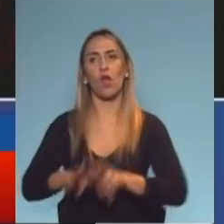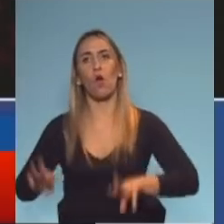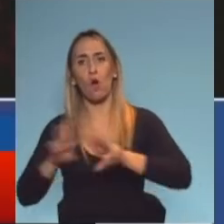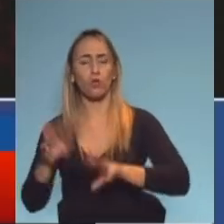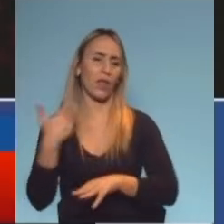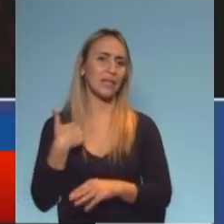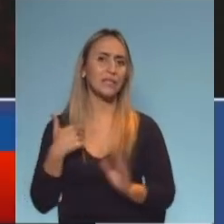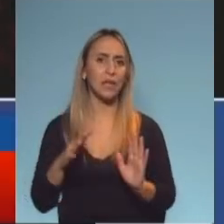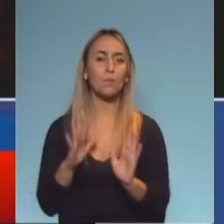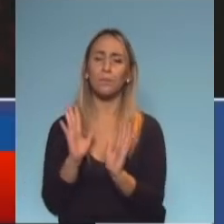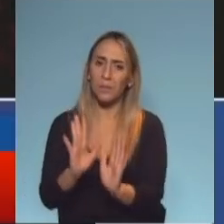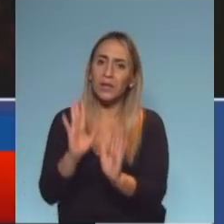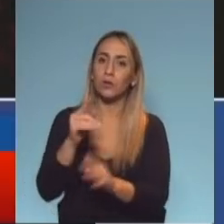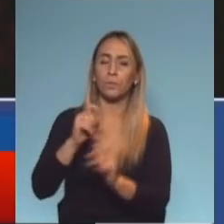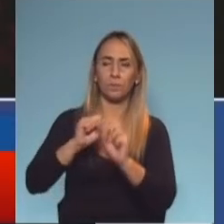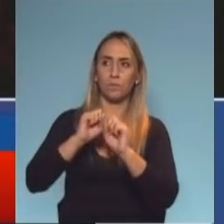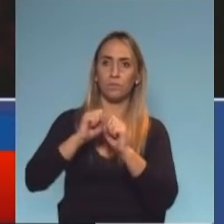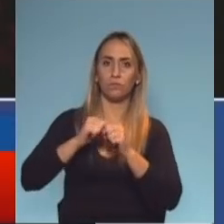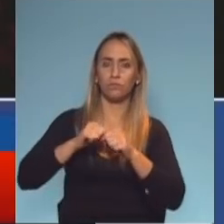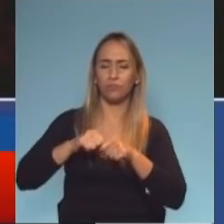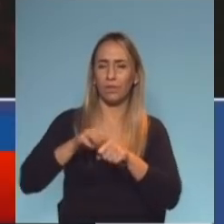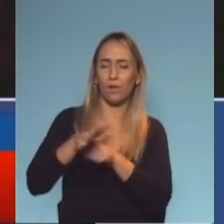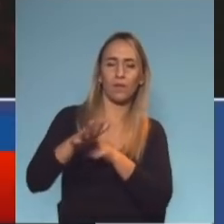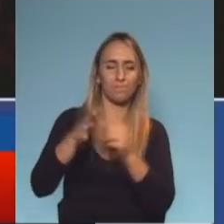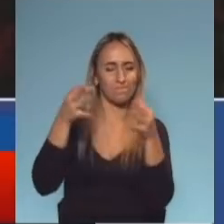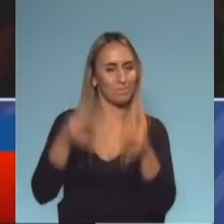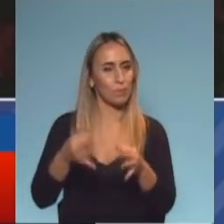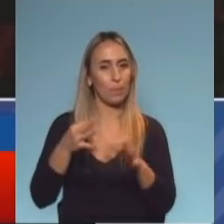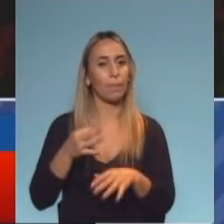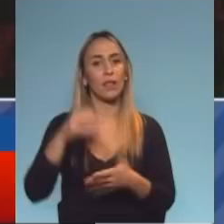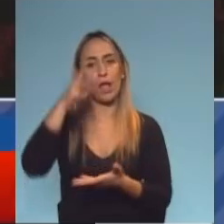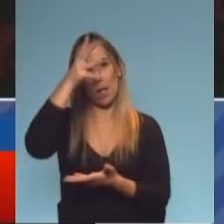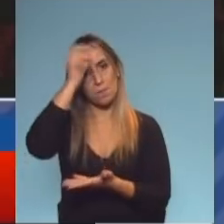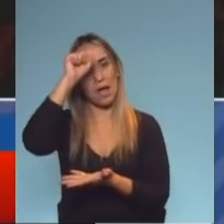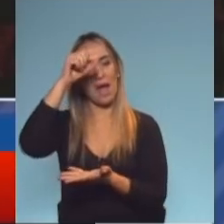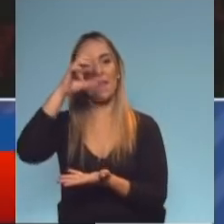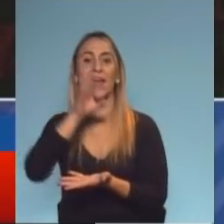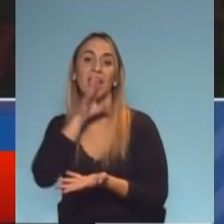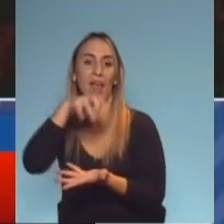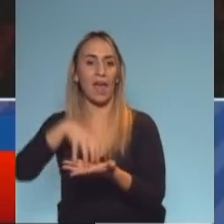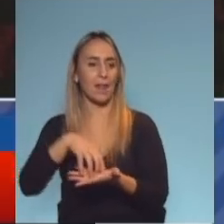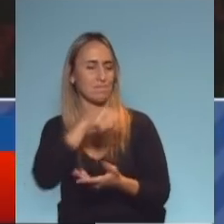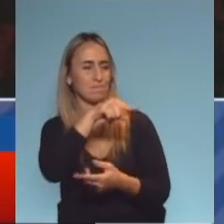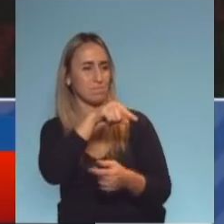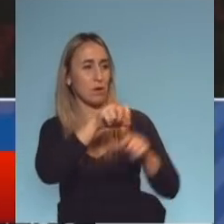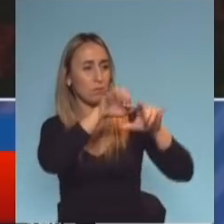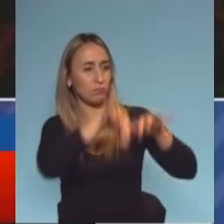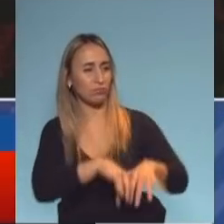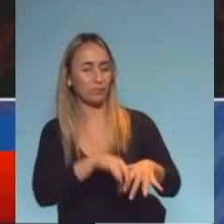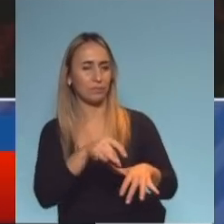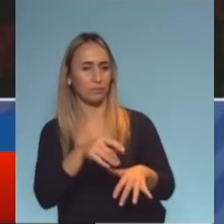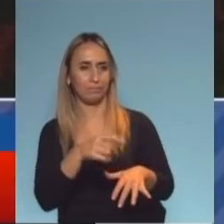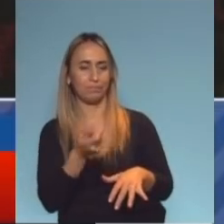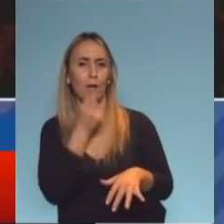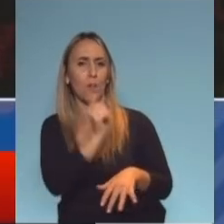pero la repercusión mediática que hubo es que no cayó bien en la Embajada de Israel ese comunicado. Quería saber si había tenido algún contacto